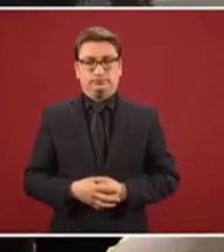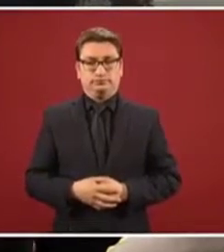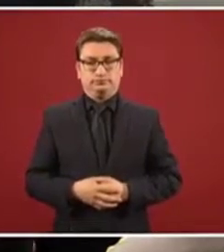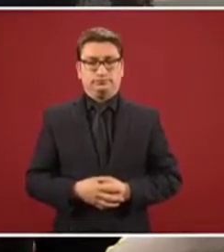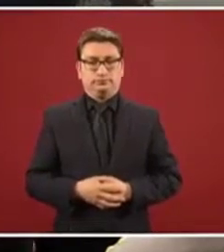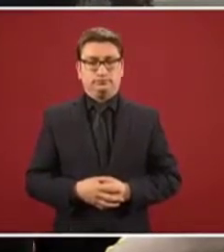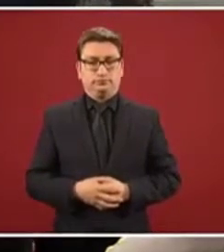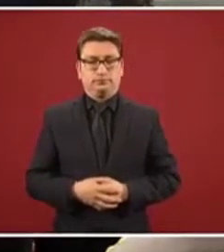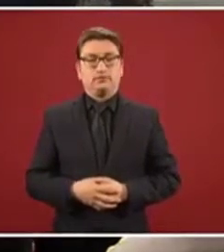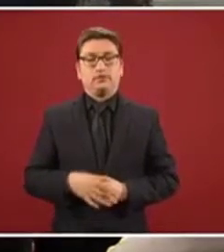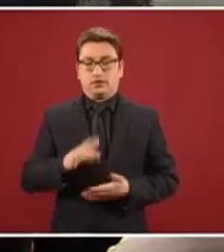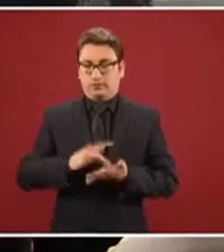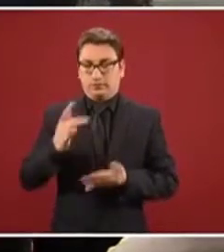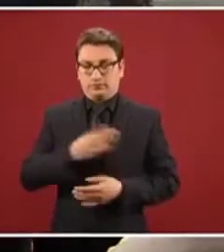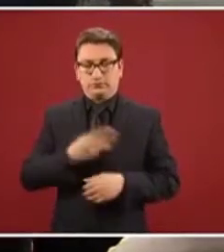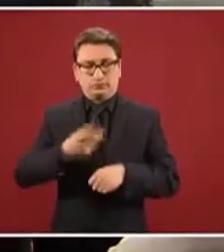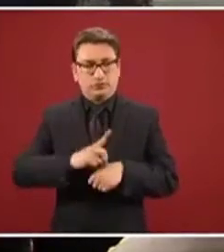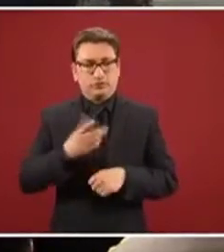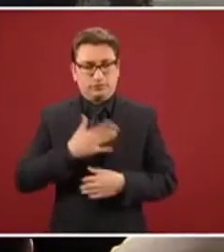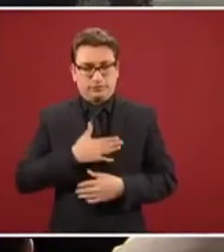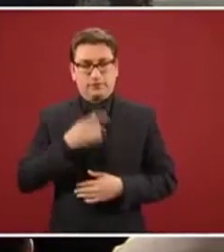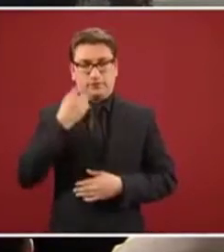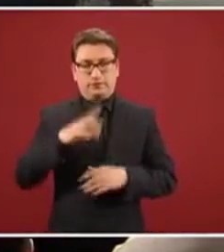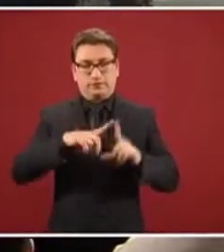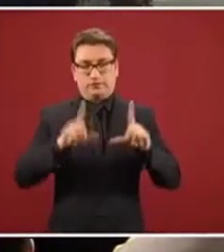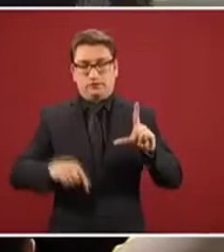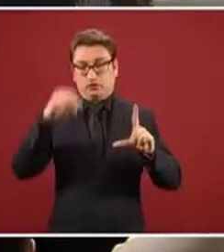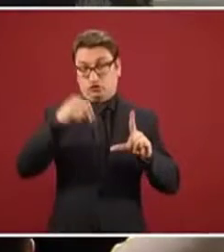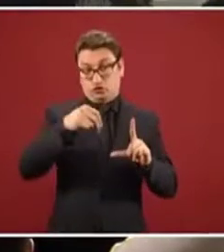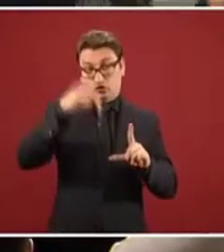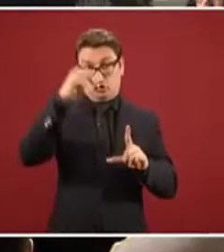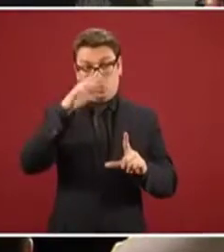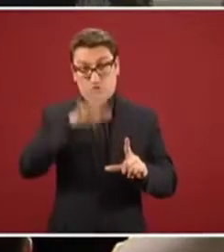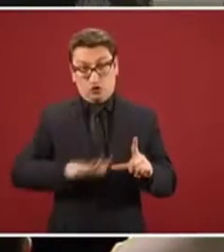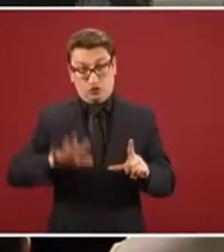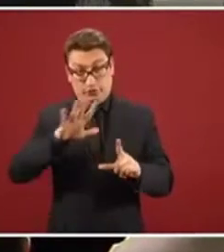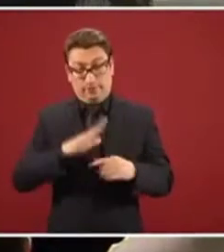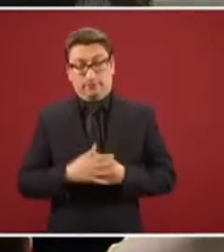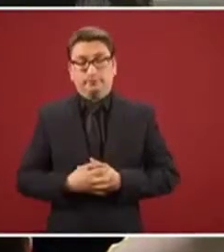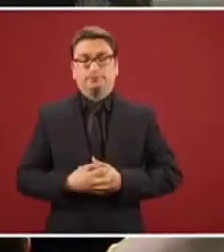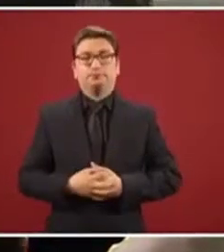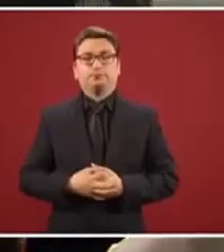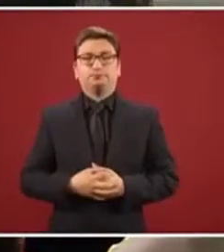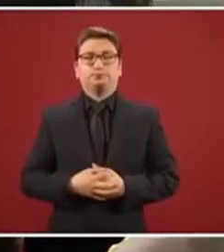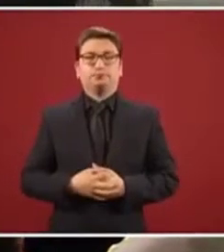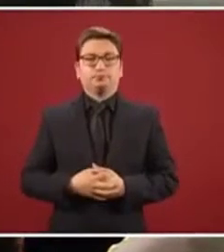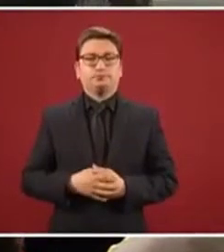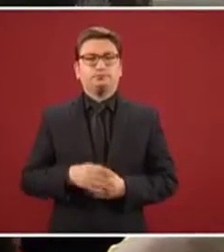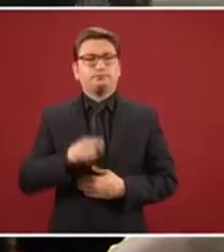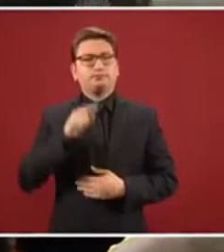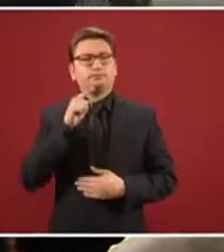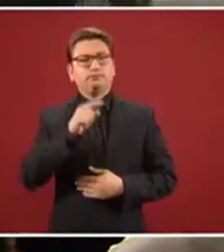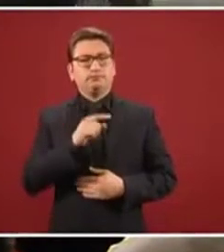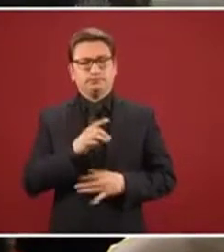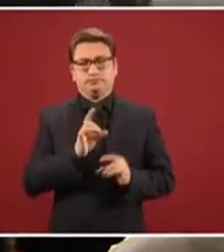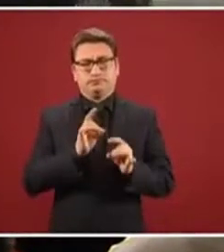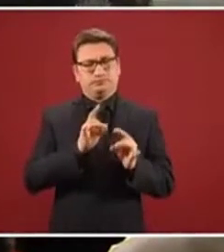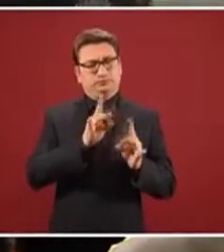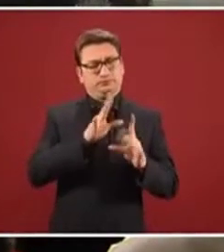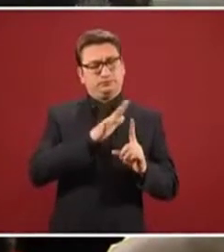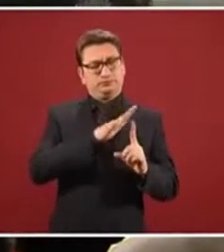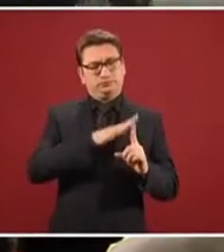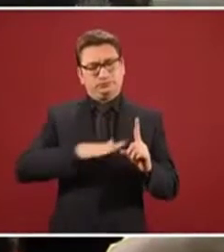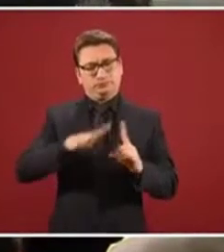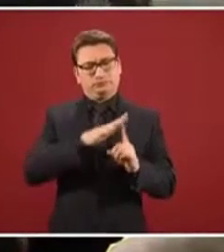Sí, gracias, buenos días. En el caso del norte del país, tenemos un fenómeno. Hay